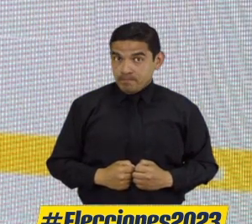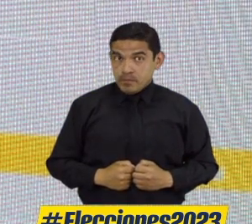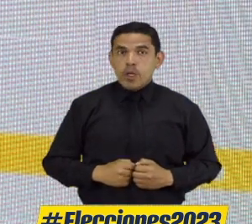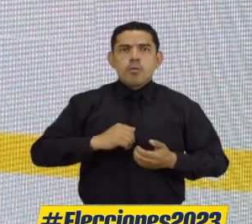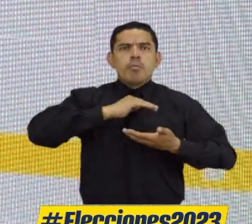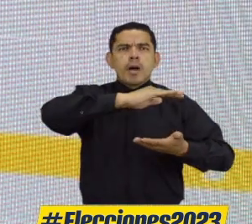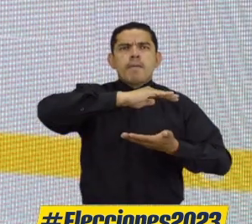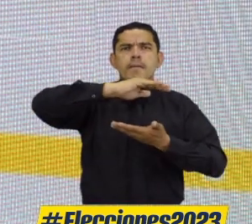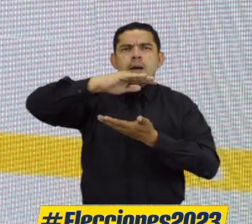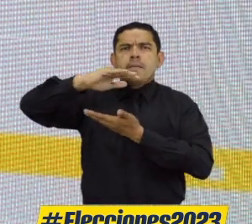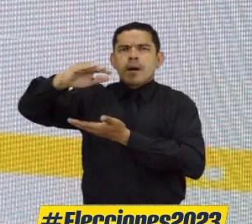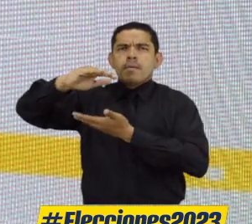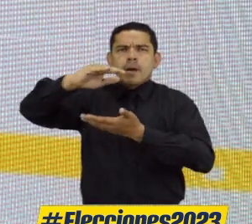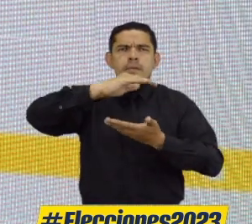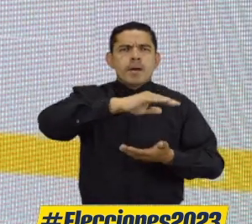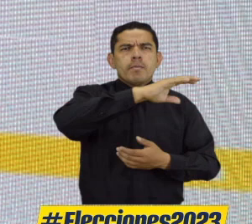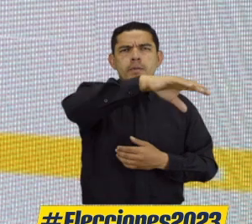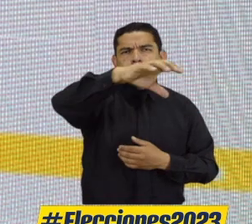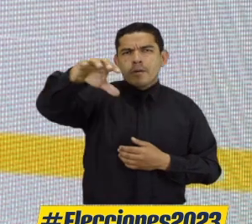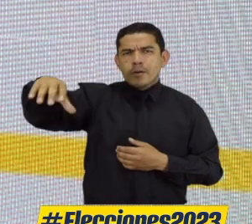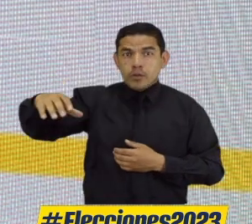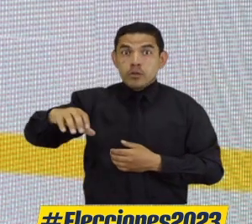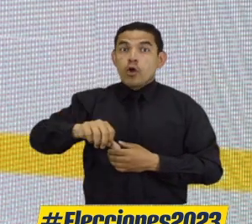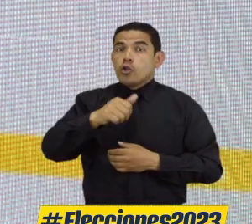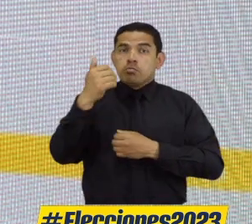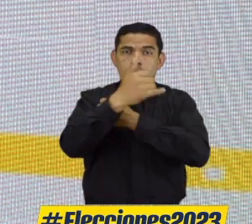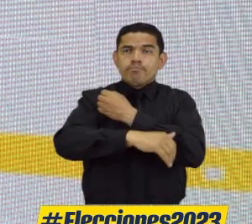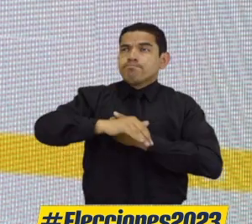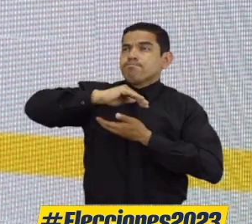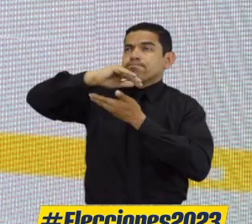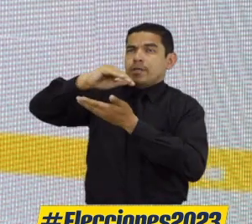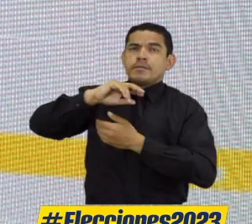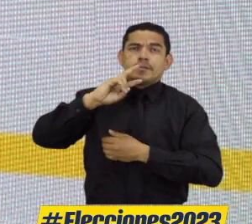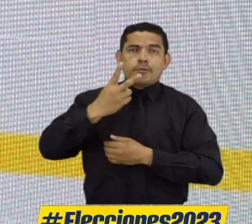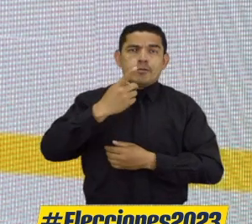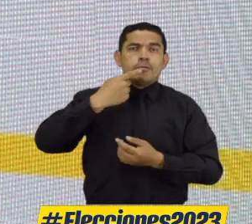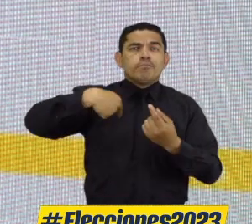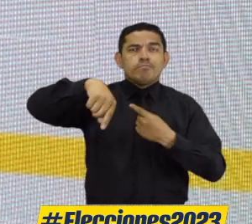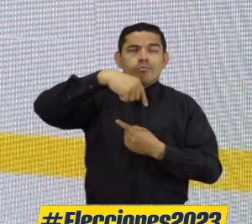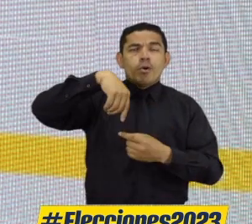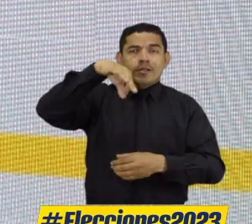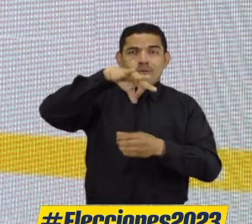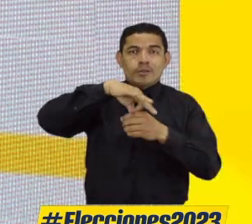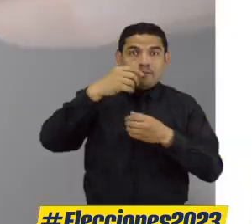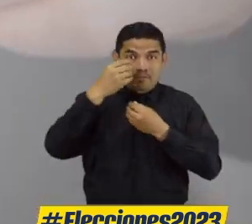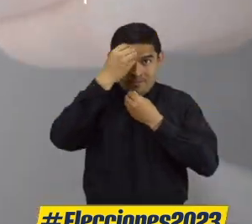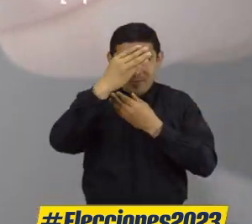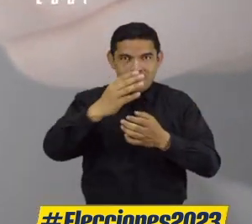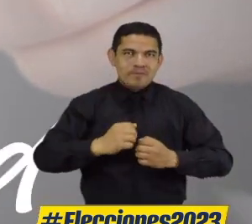Distribuimos los paquetes electorales en territorio nacional y en el exterior para la segunda vuelta. A continuación, la nota.